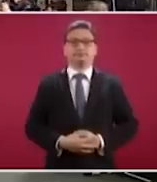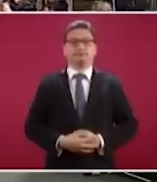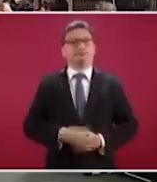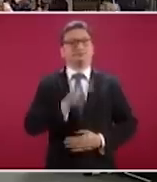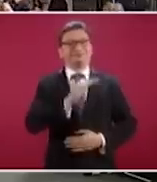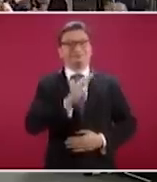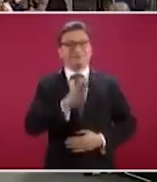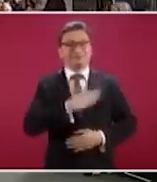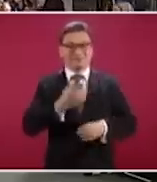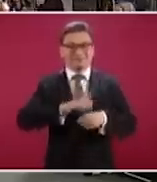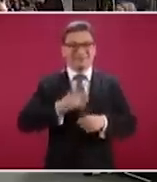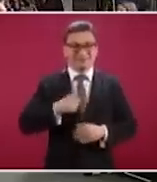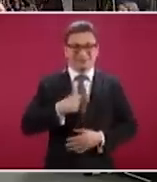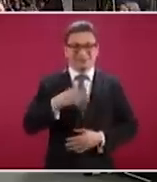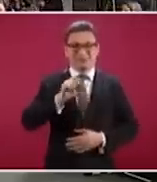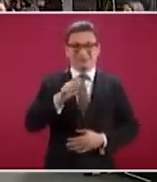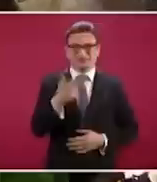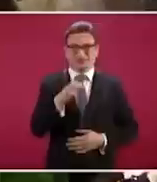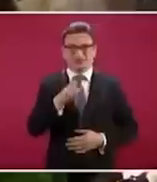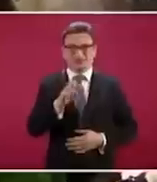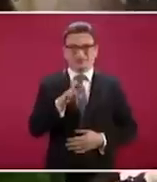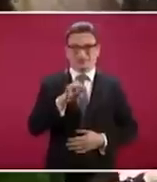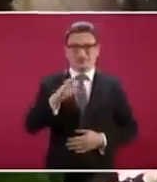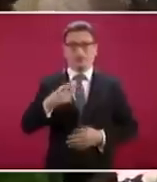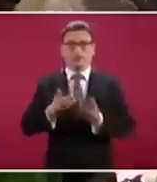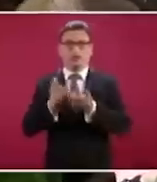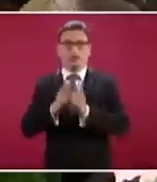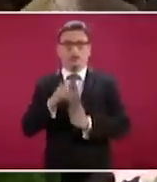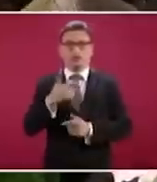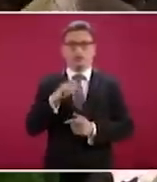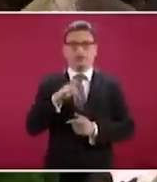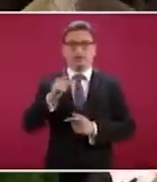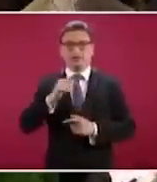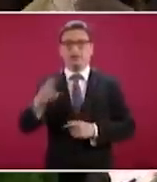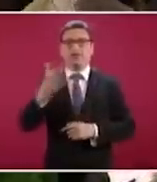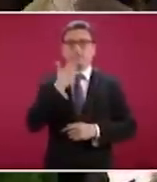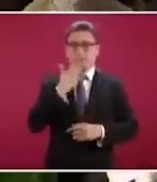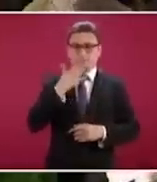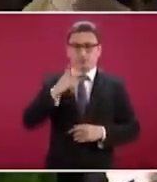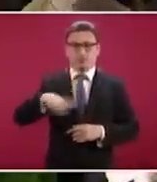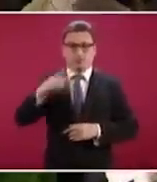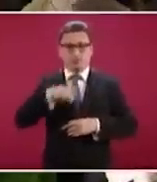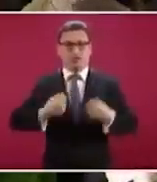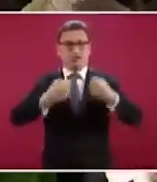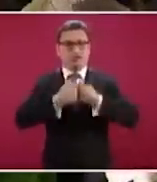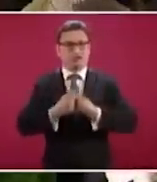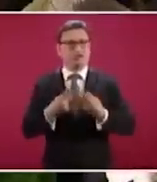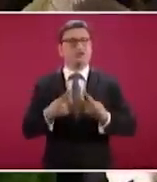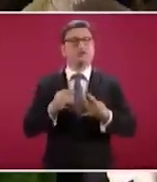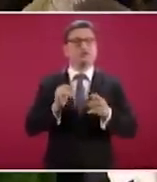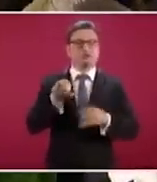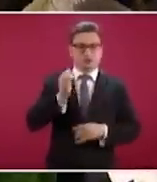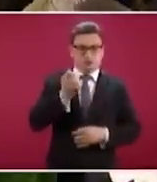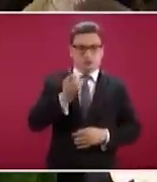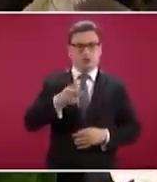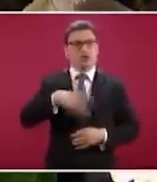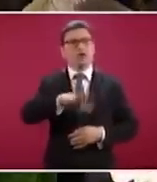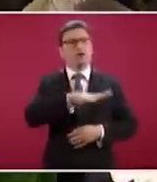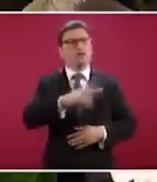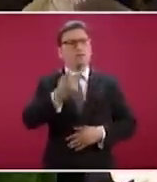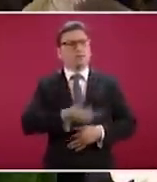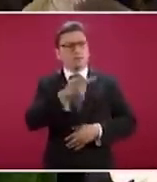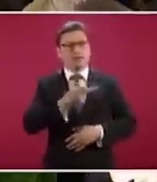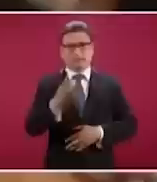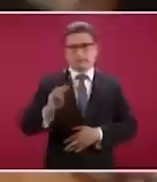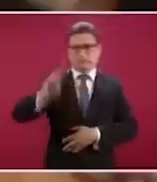Buenos días, Shaila Rosagel, corresponsal de Grupo Gil y el Imparcial de Sonora, La Crónica y Frontera de Tijuana. Presidente, el miércoles